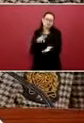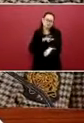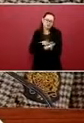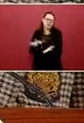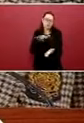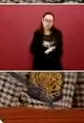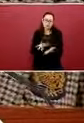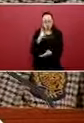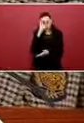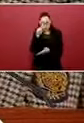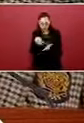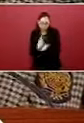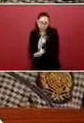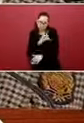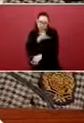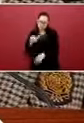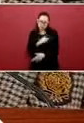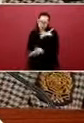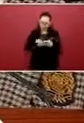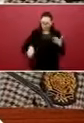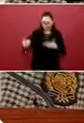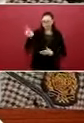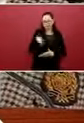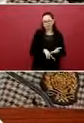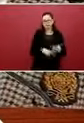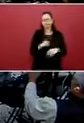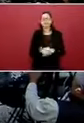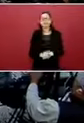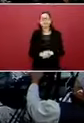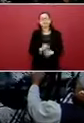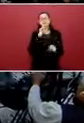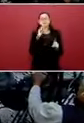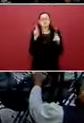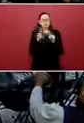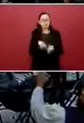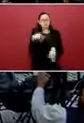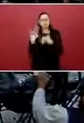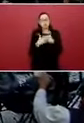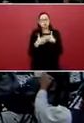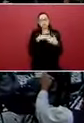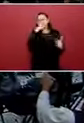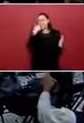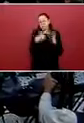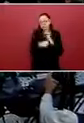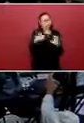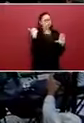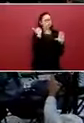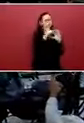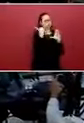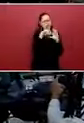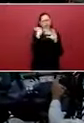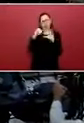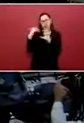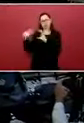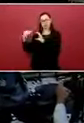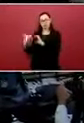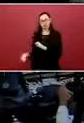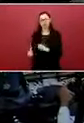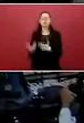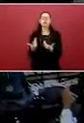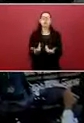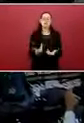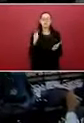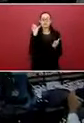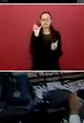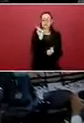también notificarnos. Y vamos a enviar a través de correo postal a todos una cédula con sus datos